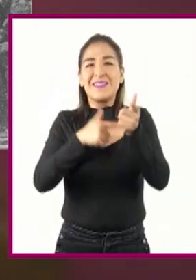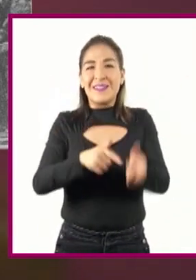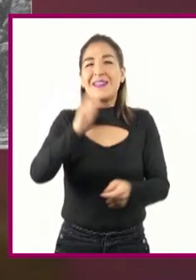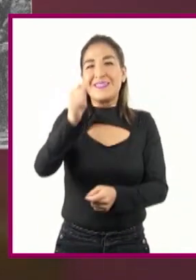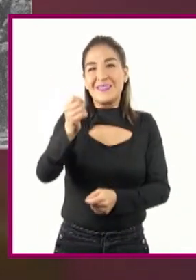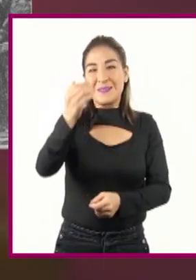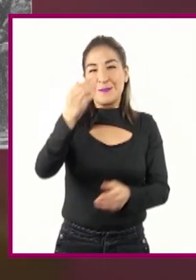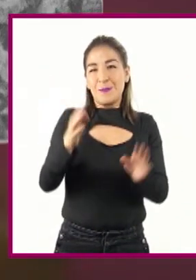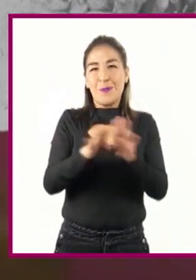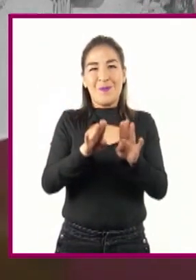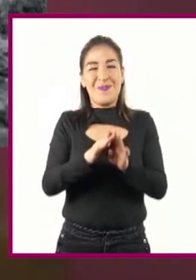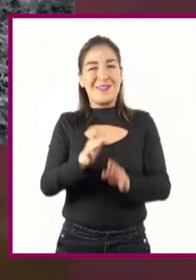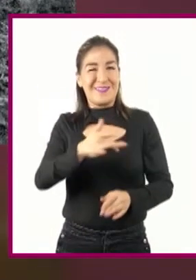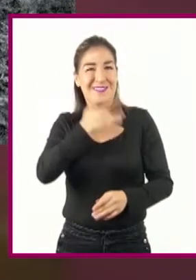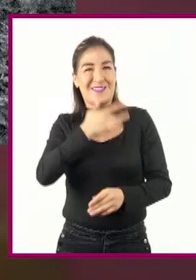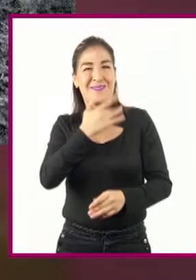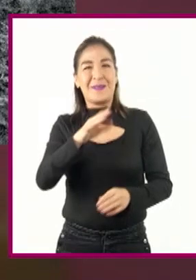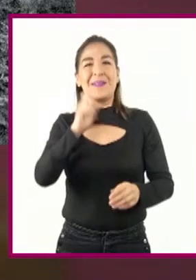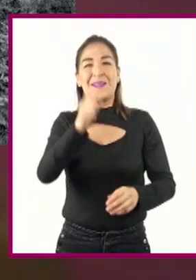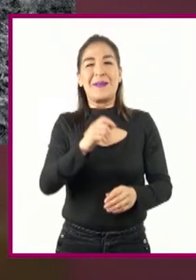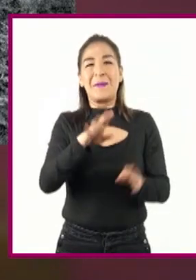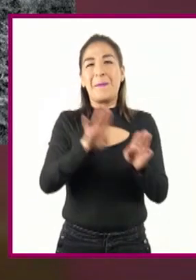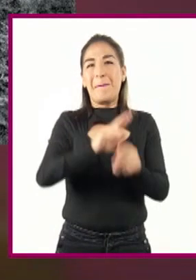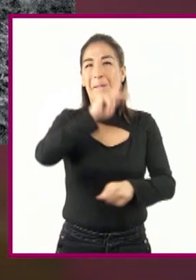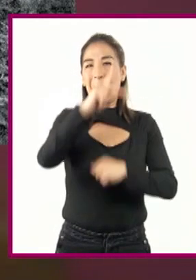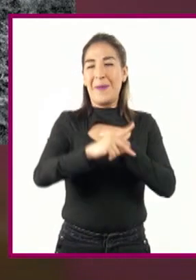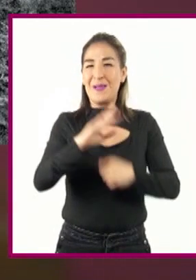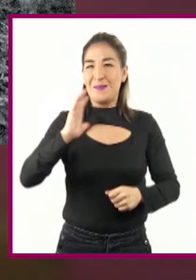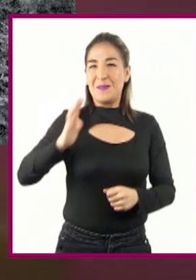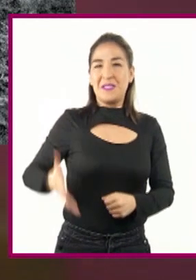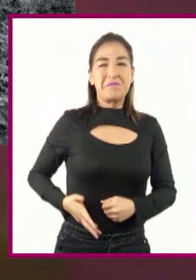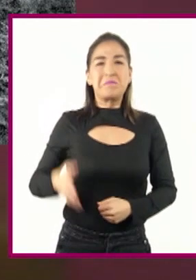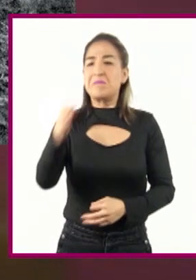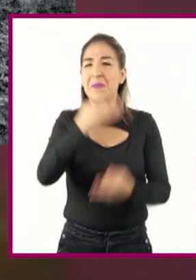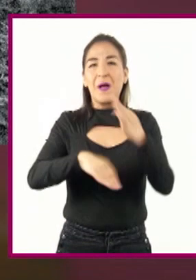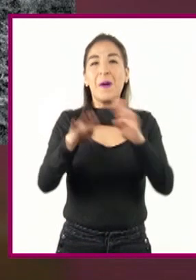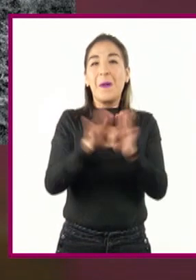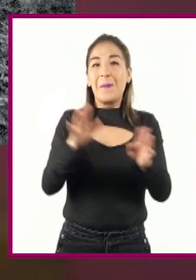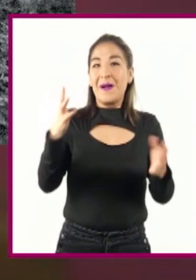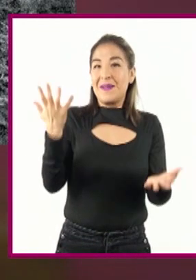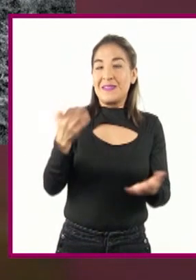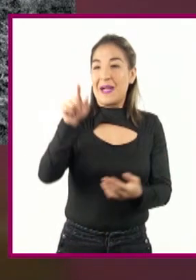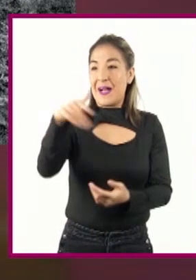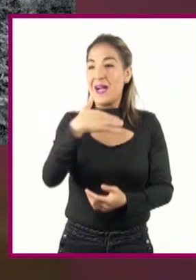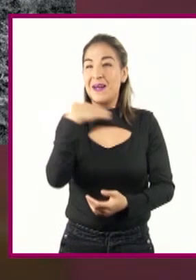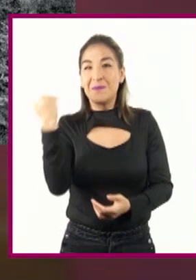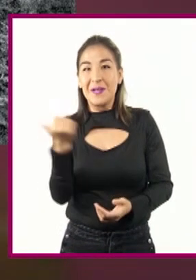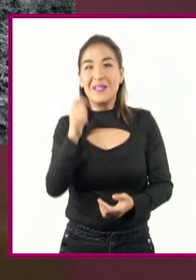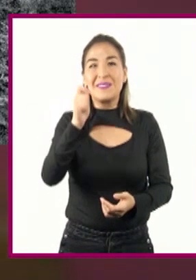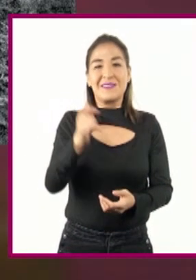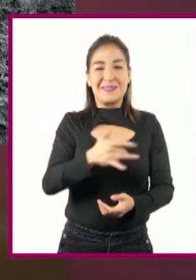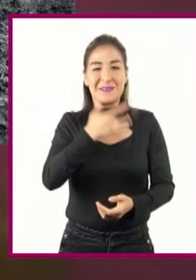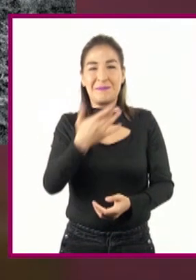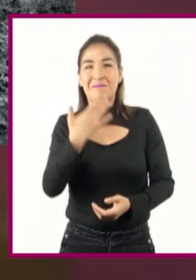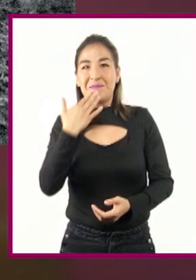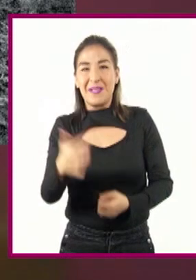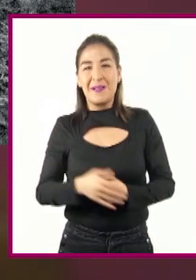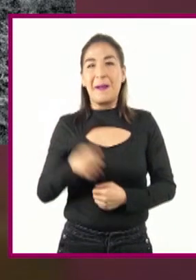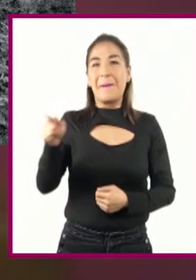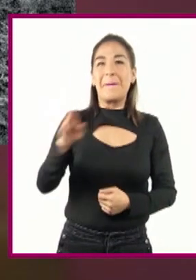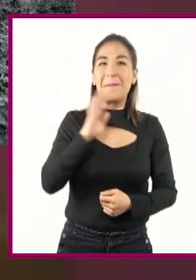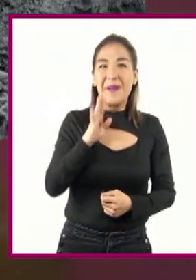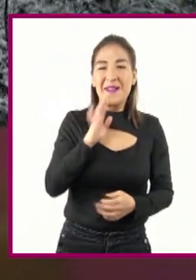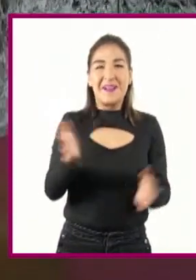como patriotismo. A nadie le importa un rábano si Alemania tiene Alsacia, Bélgica